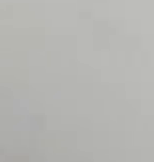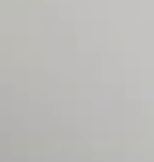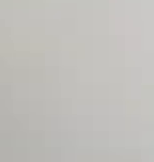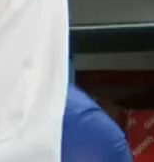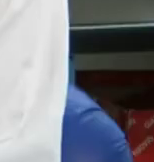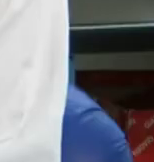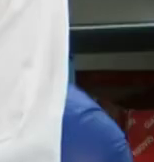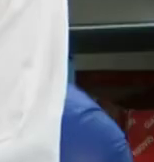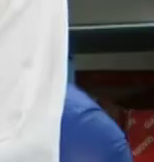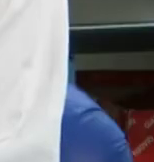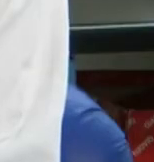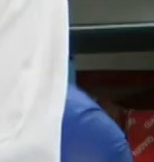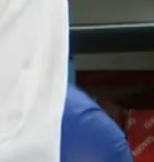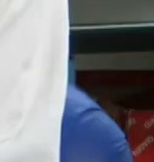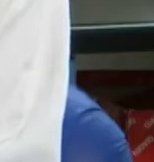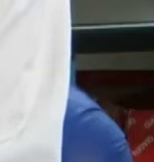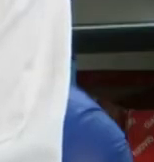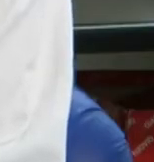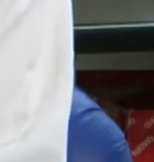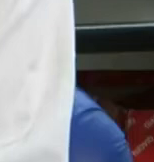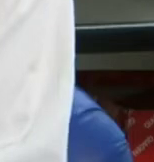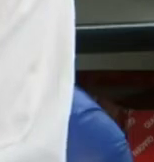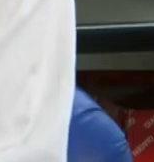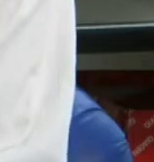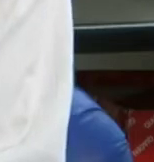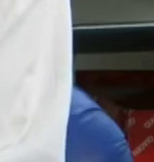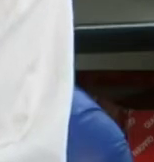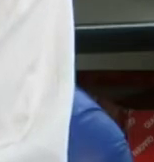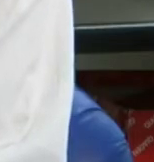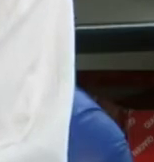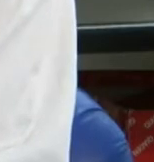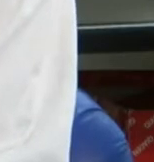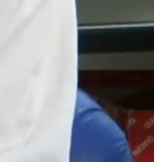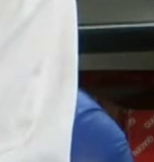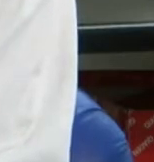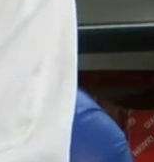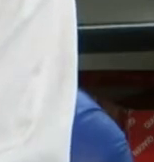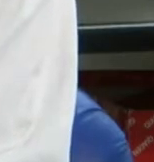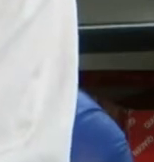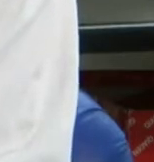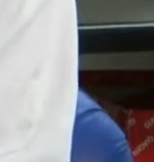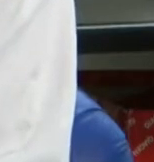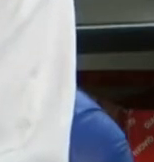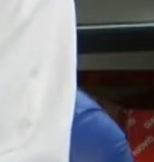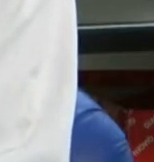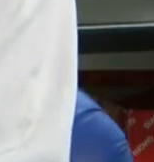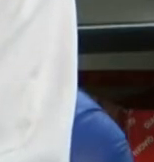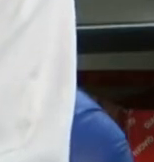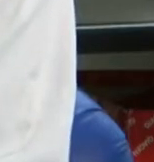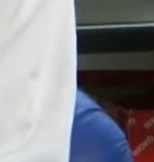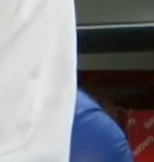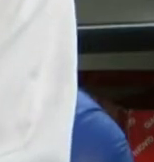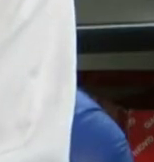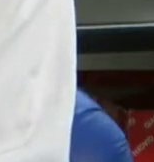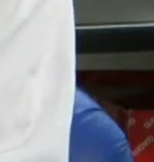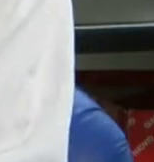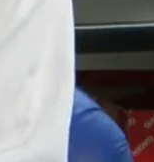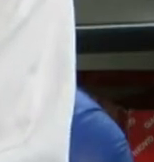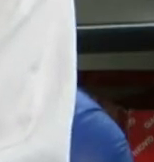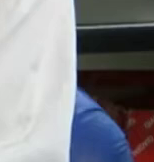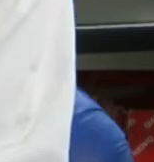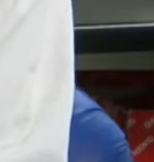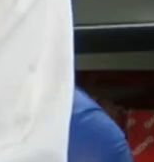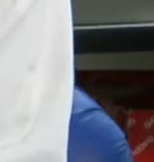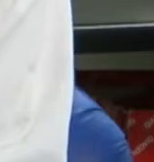saber cuáles son los efectos, digamos, más dramáticos que puede tener el consumo y quiénes deben cuidarse y estar